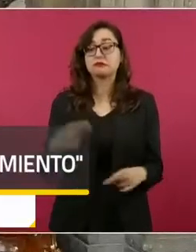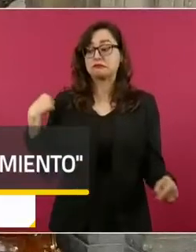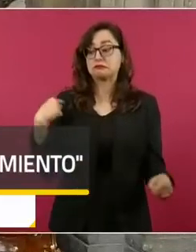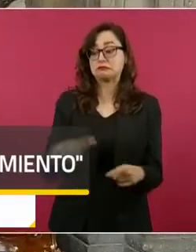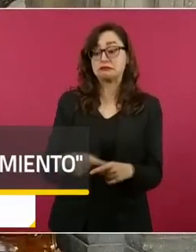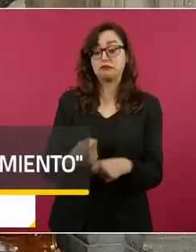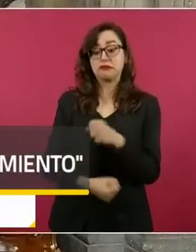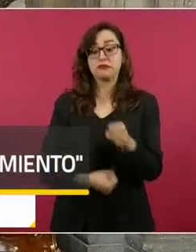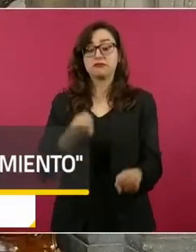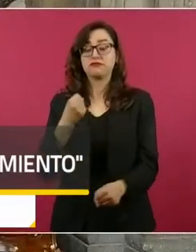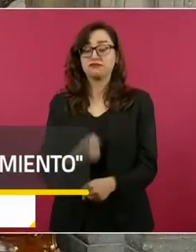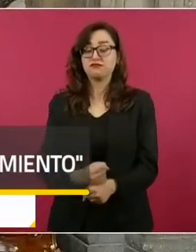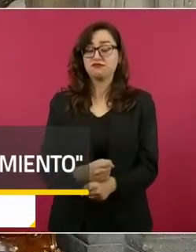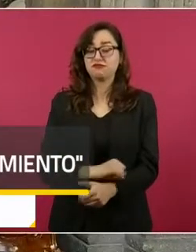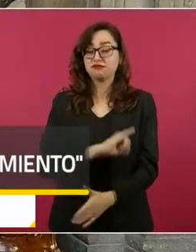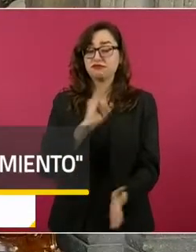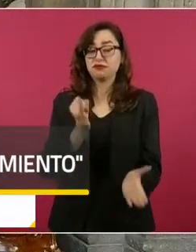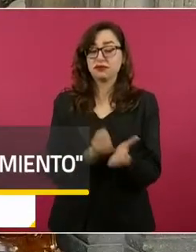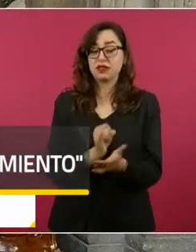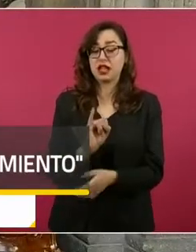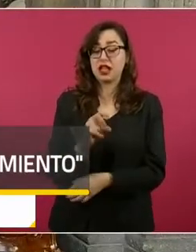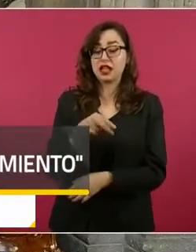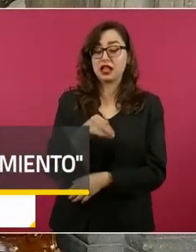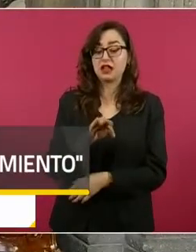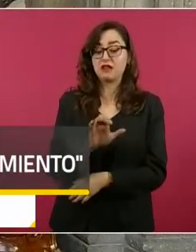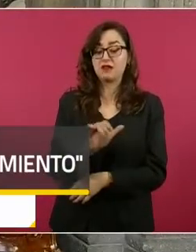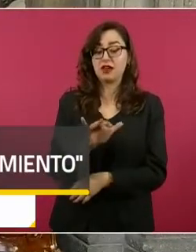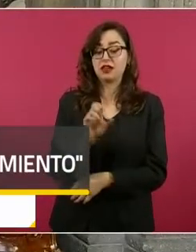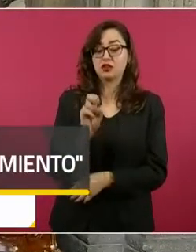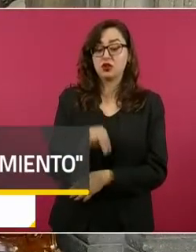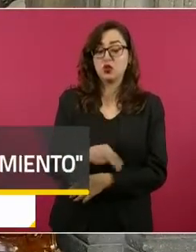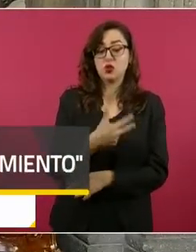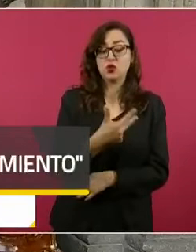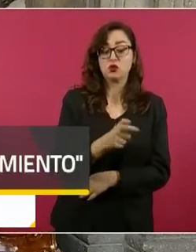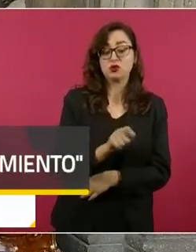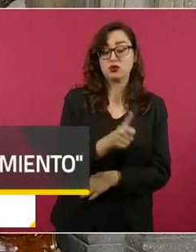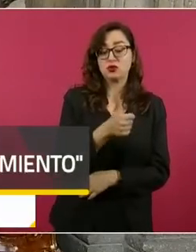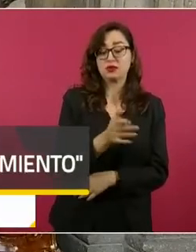8.2%, y del subsidio a las gasolinas y el diésel,